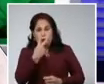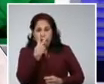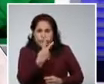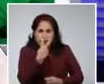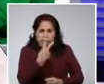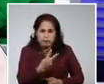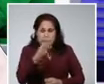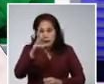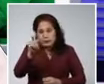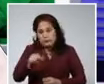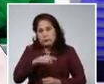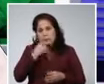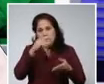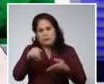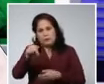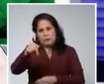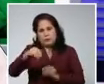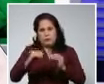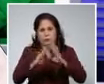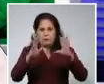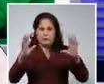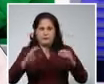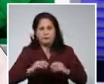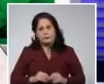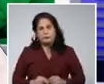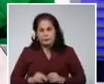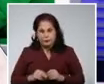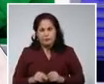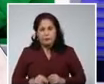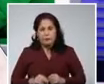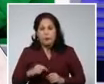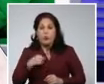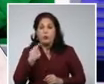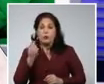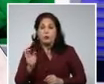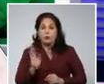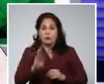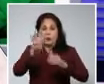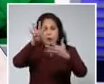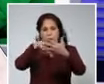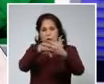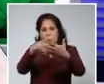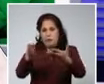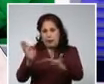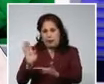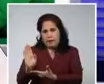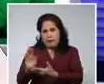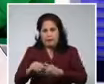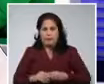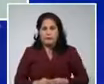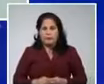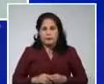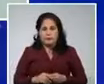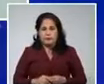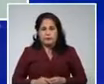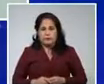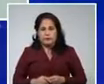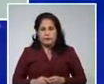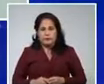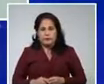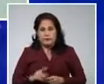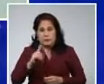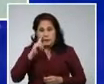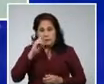personas. Ahí trajimos un gráfico que no sé si se pueda proyectar, con los